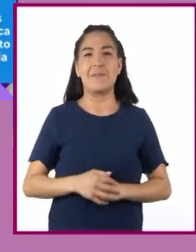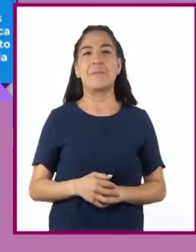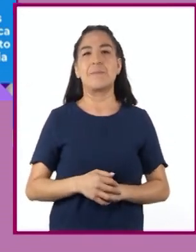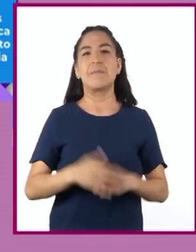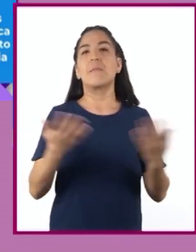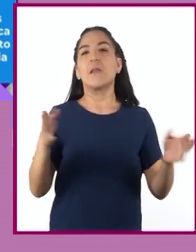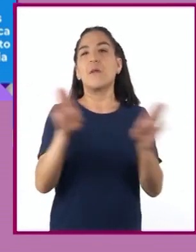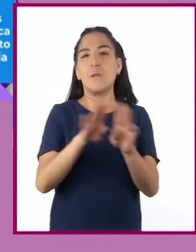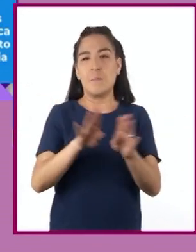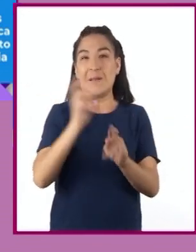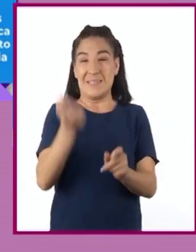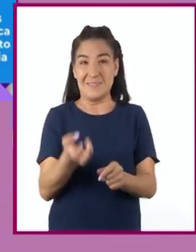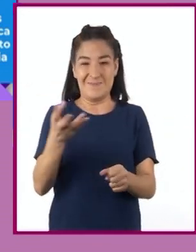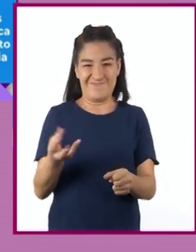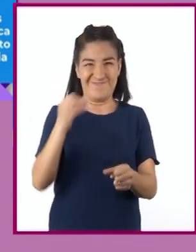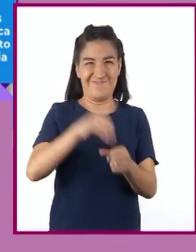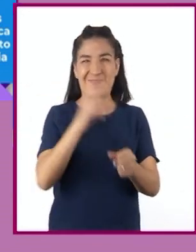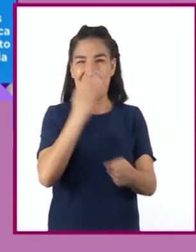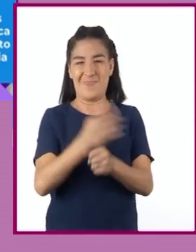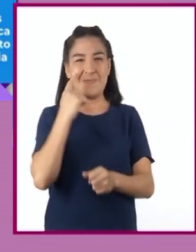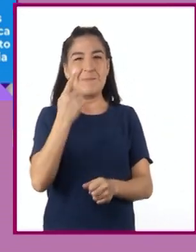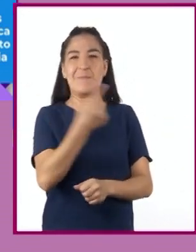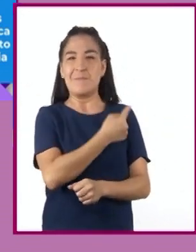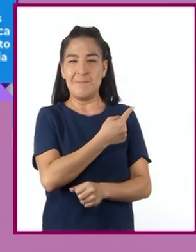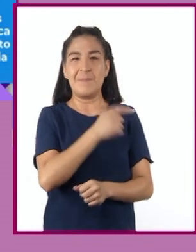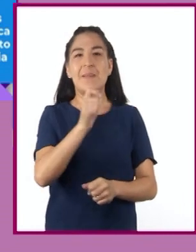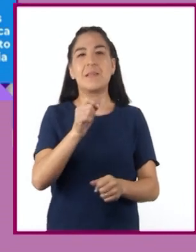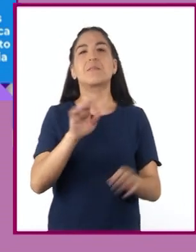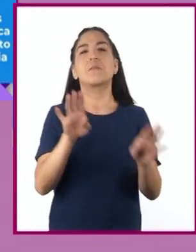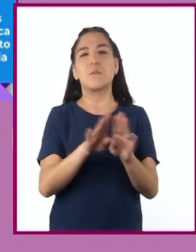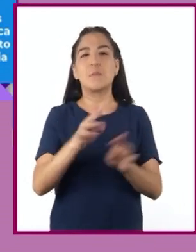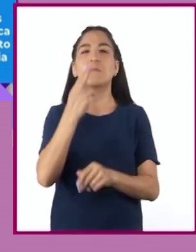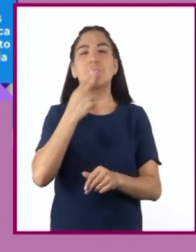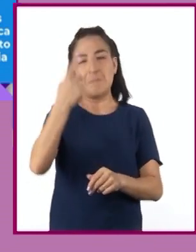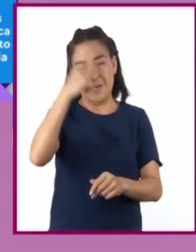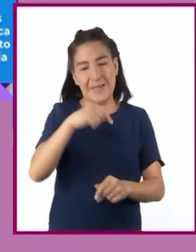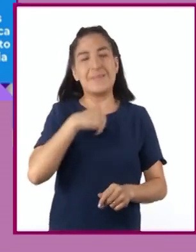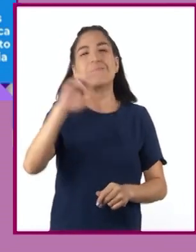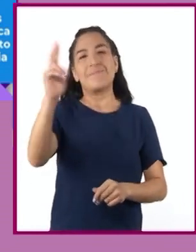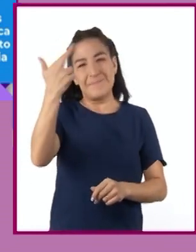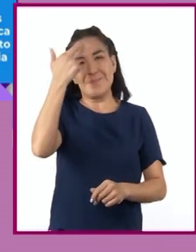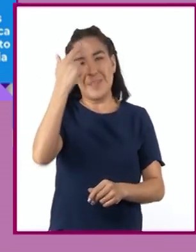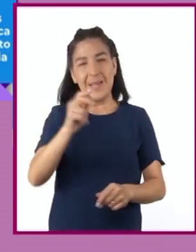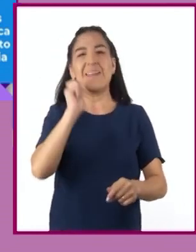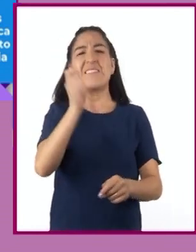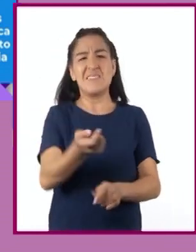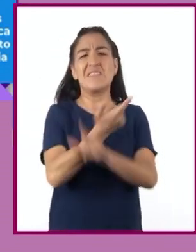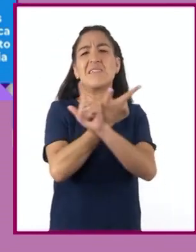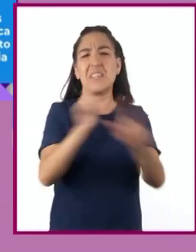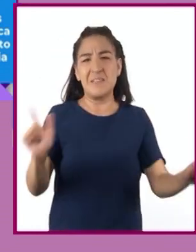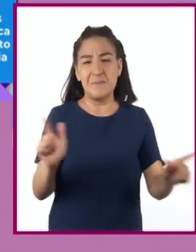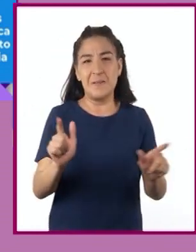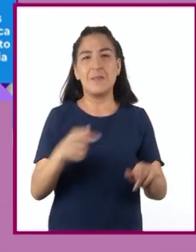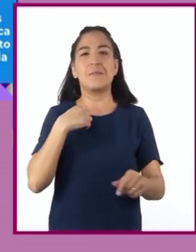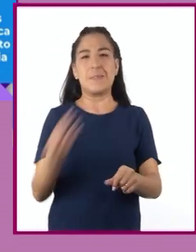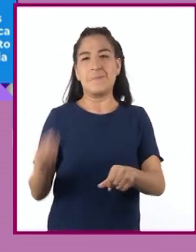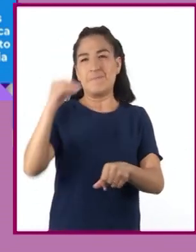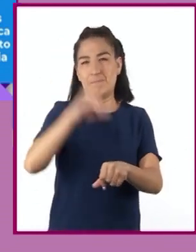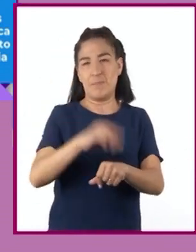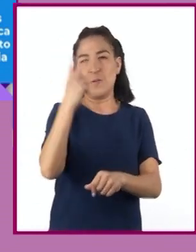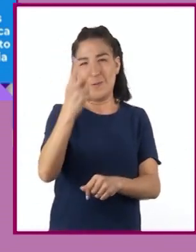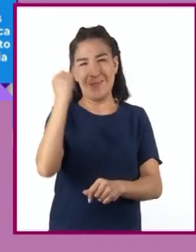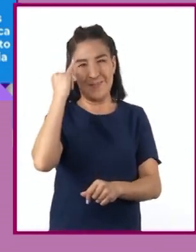fin de completar el organizador gráfico y que me sirviese como recordatorio de qué es la libertad, agregué 2 ideas